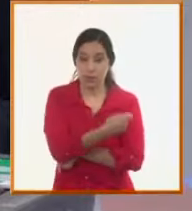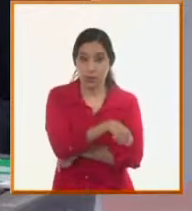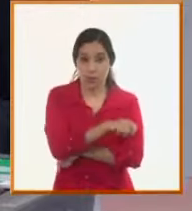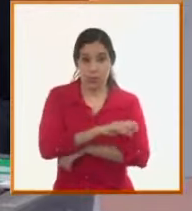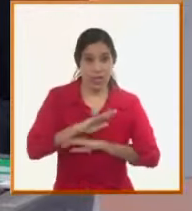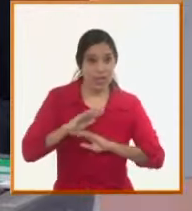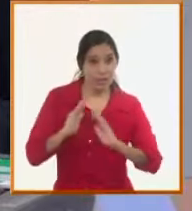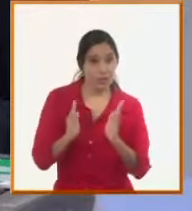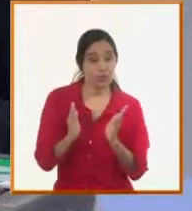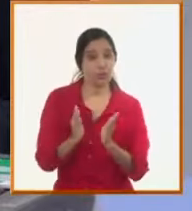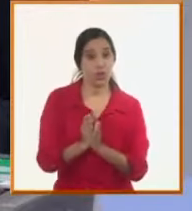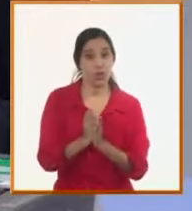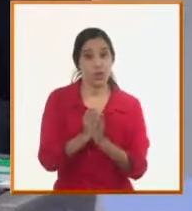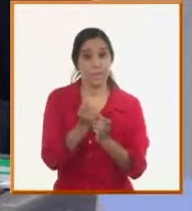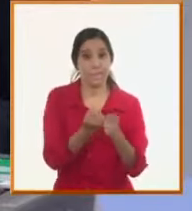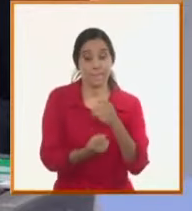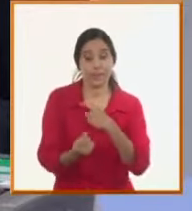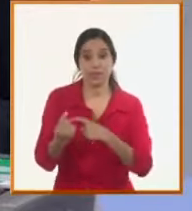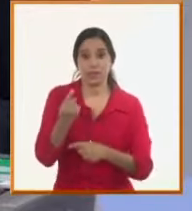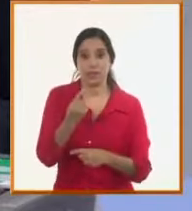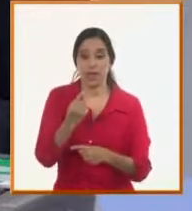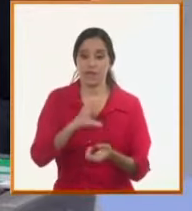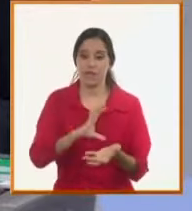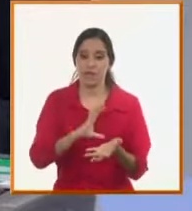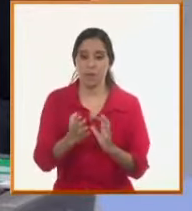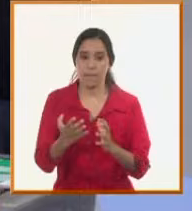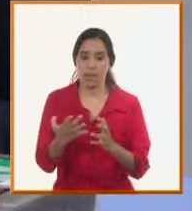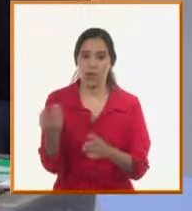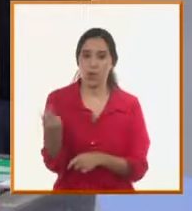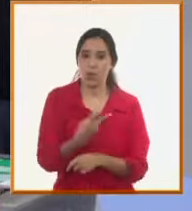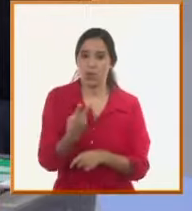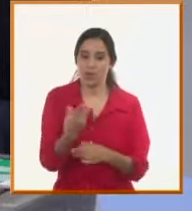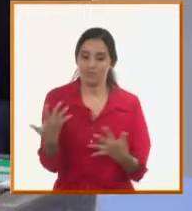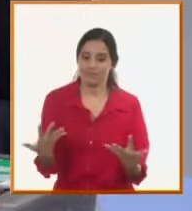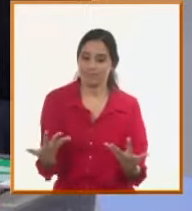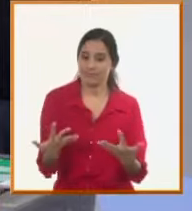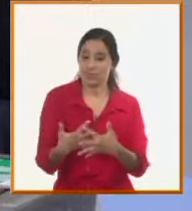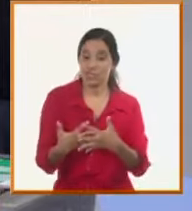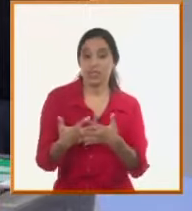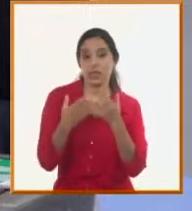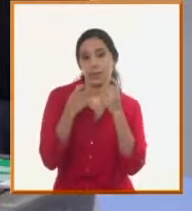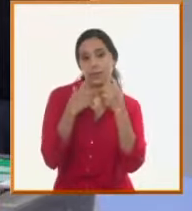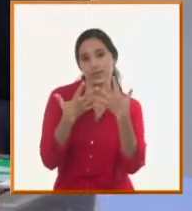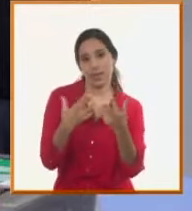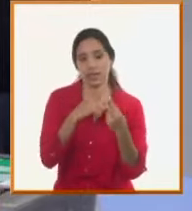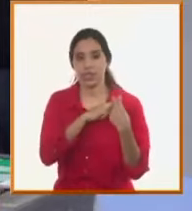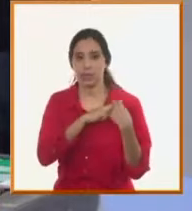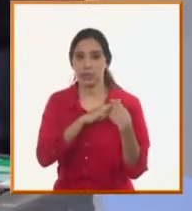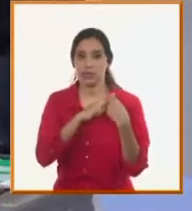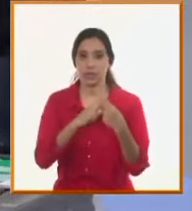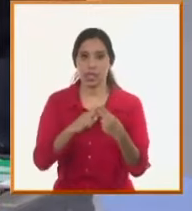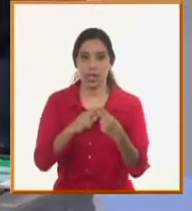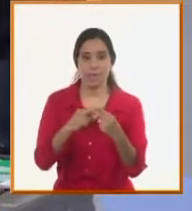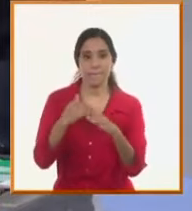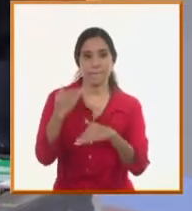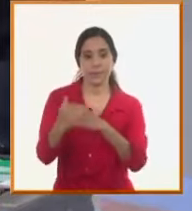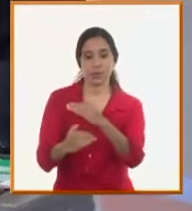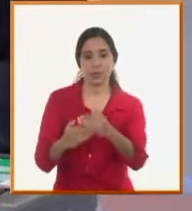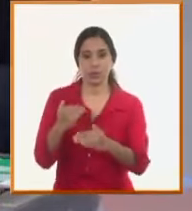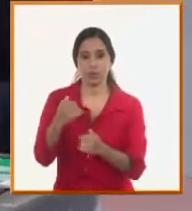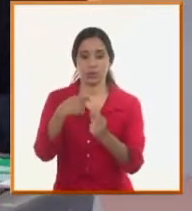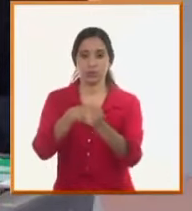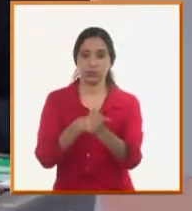del cliente es el agente de seguro, es el mediador en esa relación contractual y por lo tanto tiene una responsabilidad grande en el proceso de los